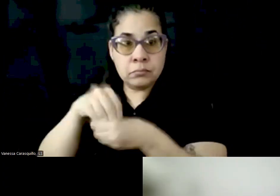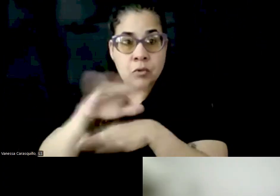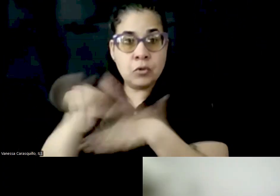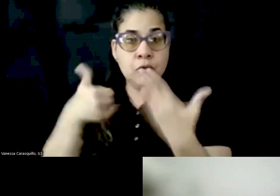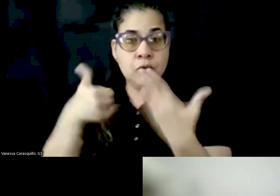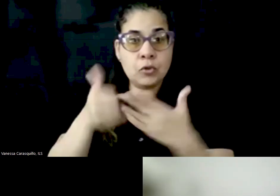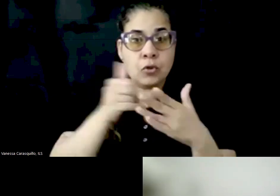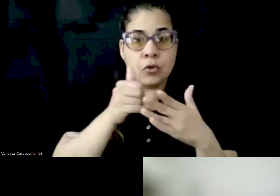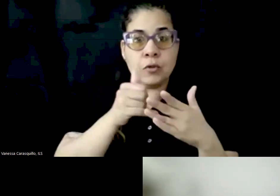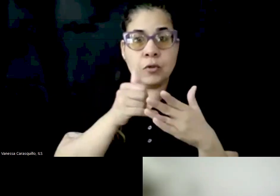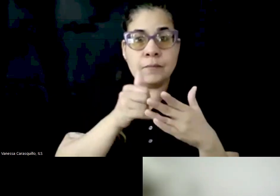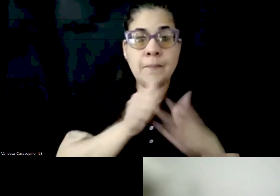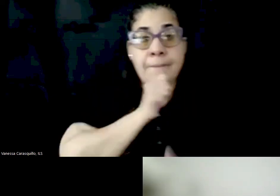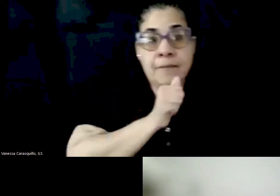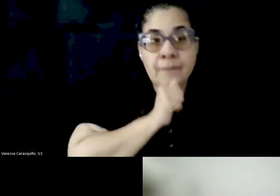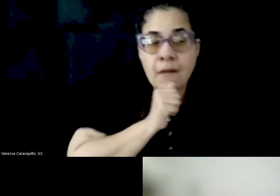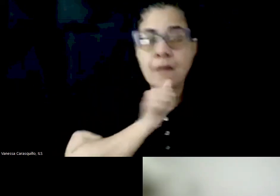los que educación tiene.